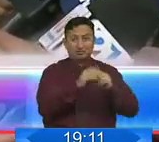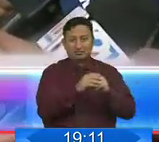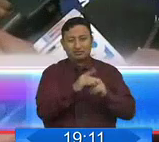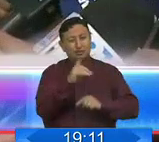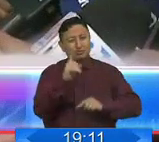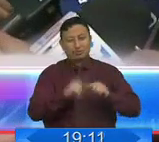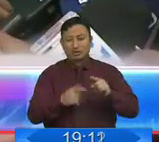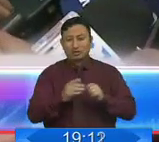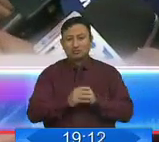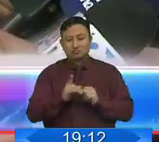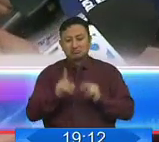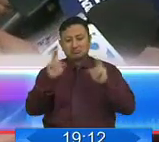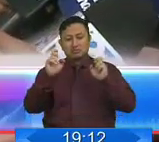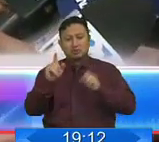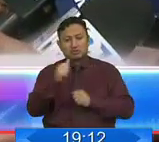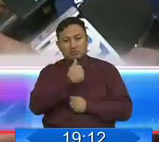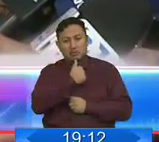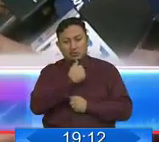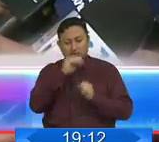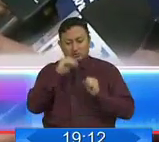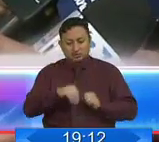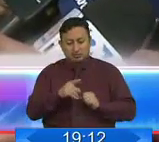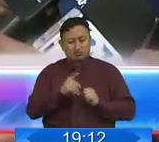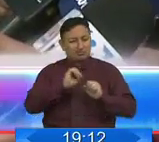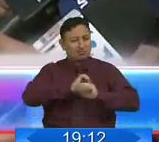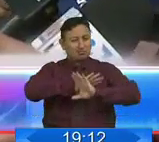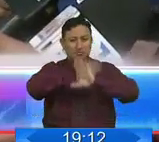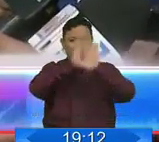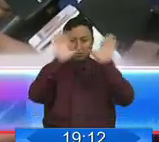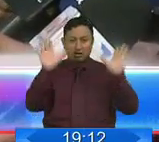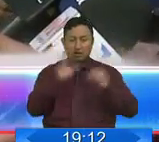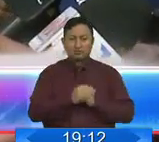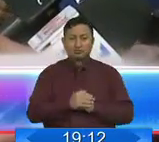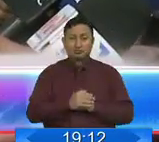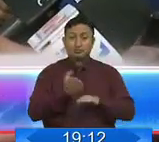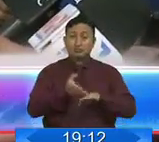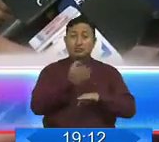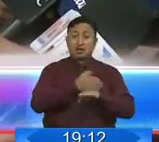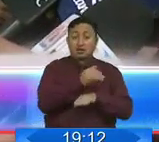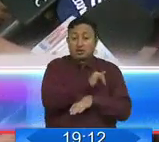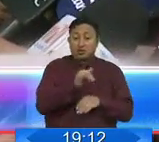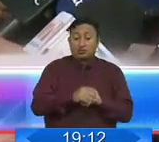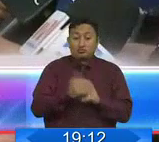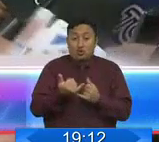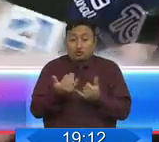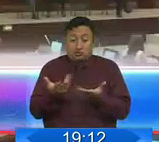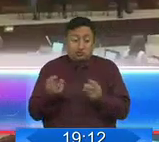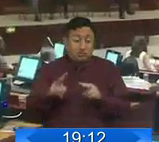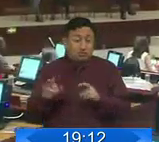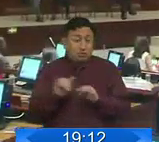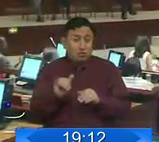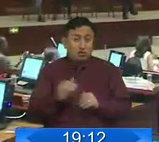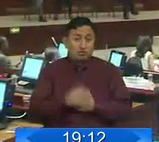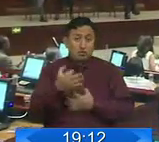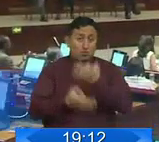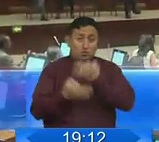que estos temas tienen que ser ventilados con la transparencia que lo hemos hecho en los casos anteriores y con lo que este caso también se va a atender. Mientras tanto, en la Asamblea los bloques